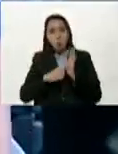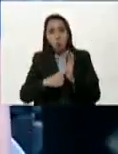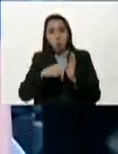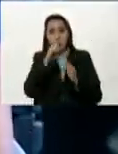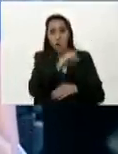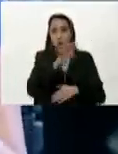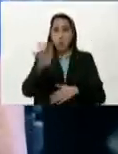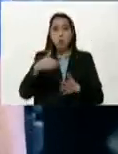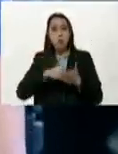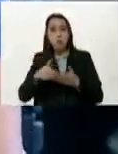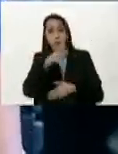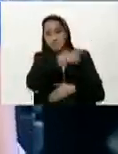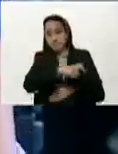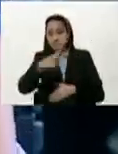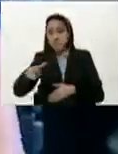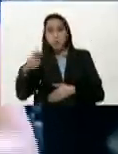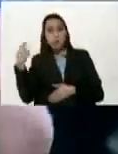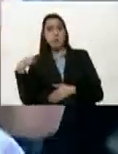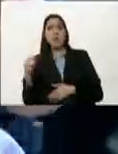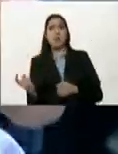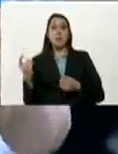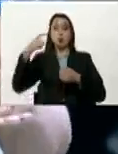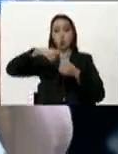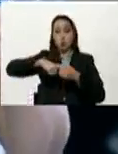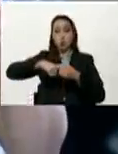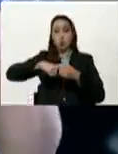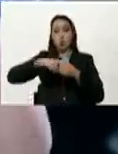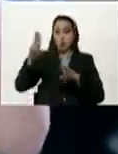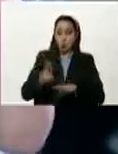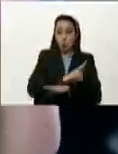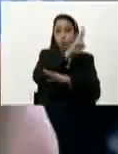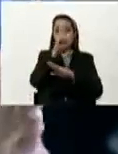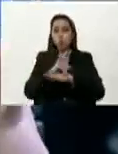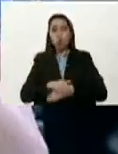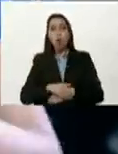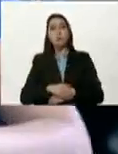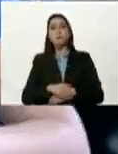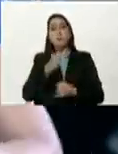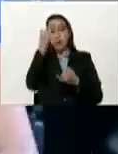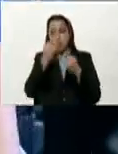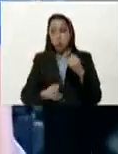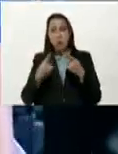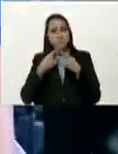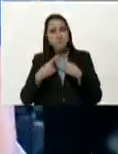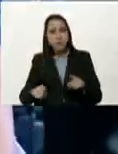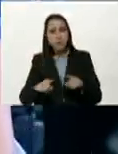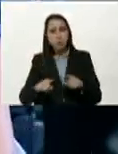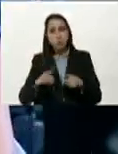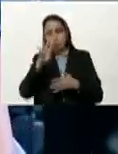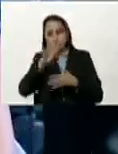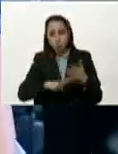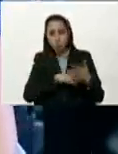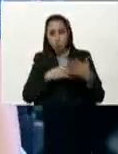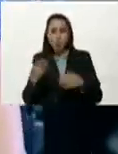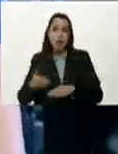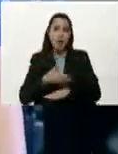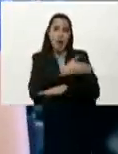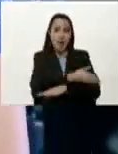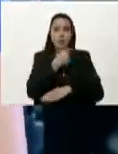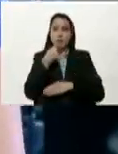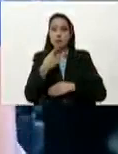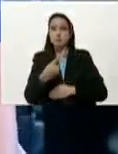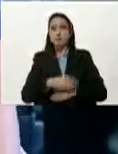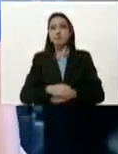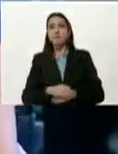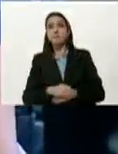millones de usuarios que tienen nuestro banco venezuela fue el último en incorporarse pero dentro del cronograma que estaba establecido yo